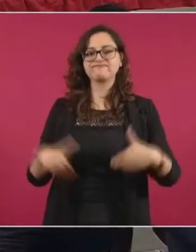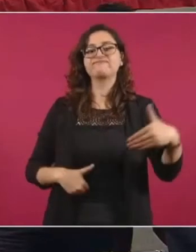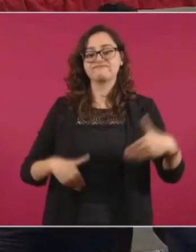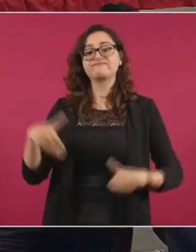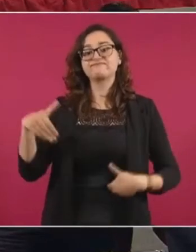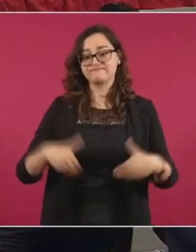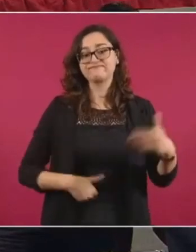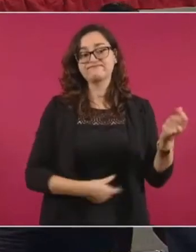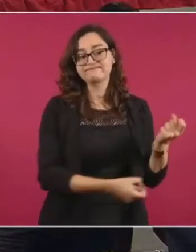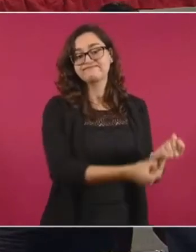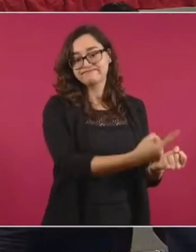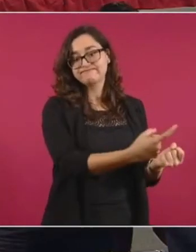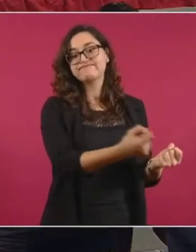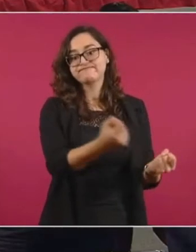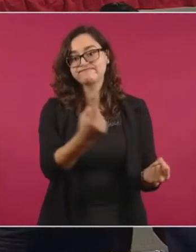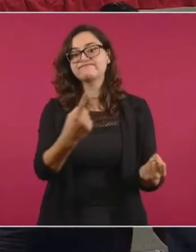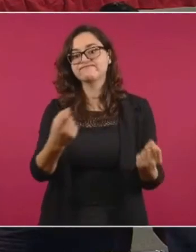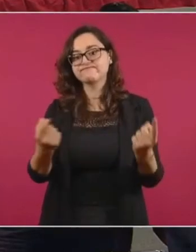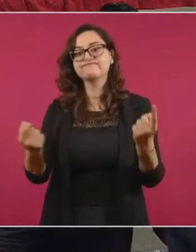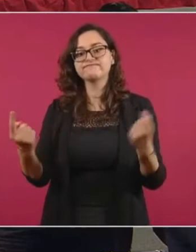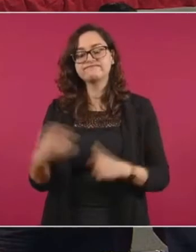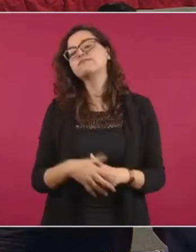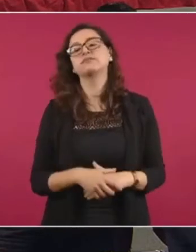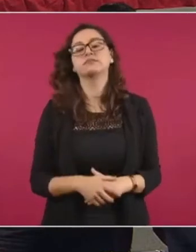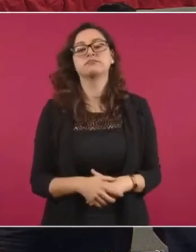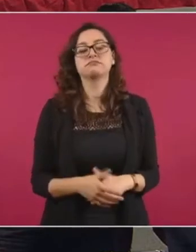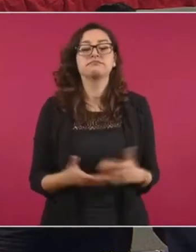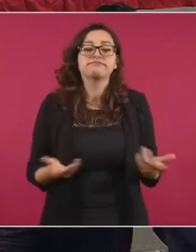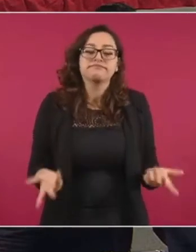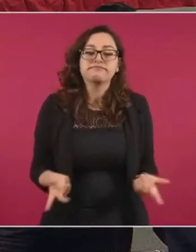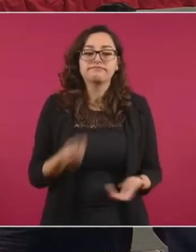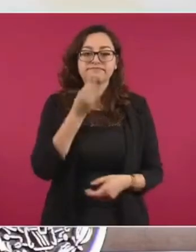Dentro de las acciones para el confort a usuarios y pasajeros,